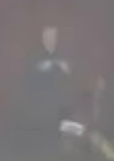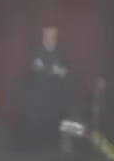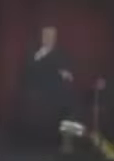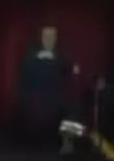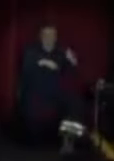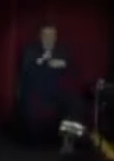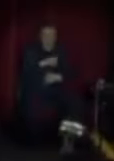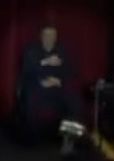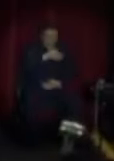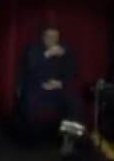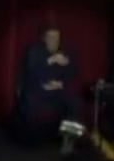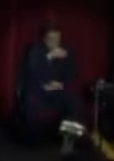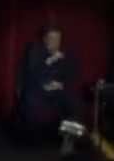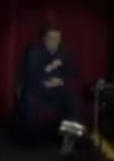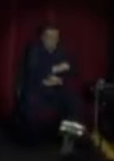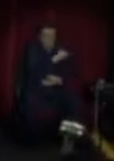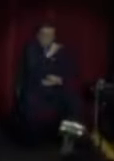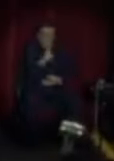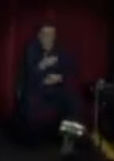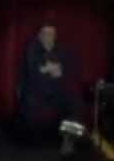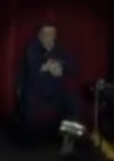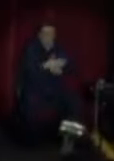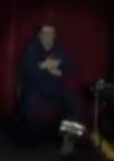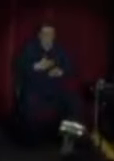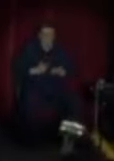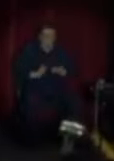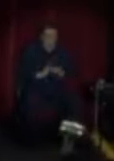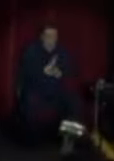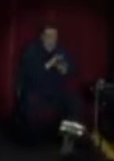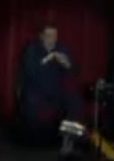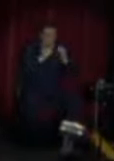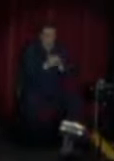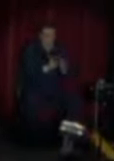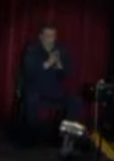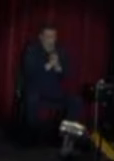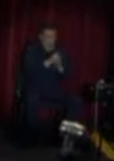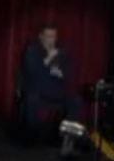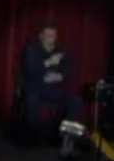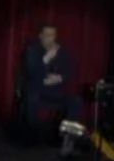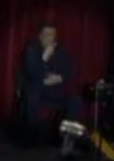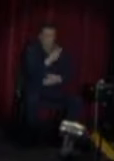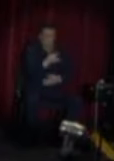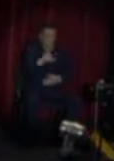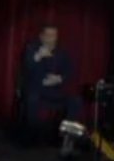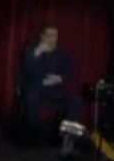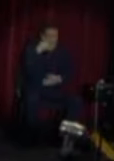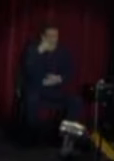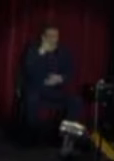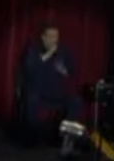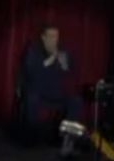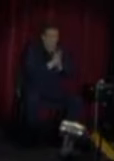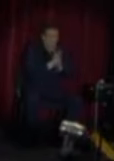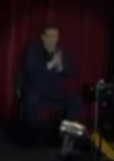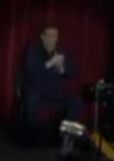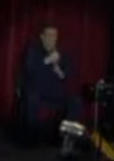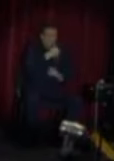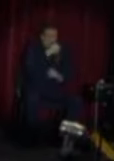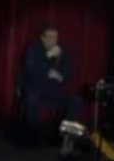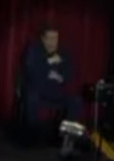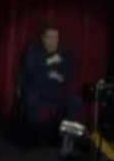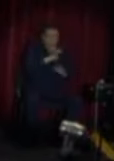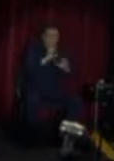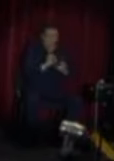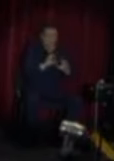el anuncio de siempre que se hace ahora antes de empezar una ceremonia por favor verificar que los celulares estén apagados o en